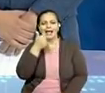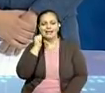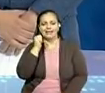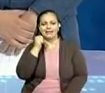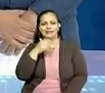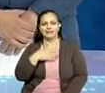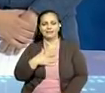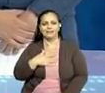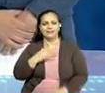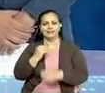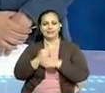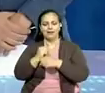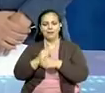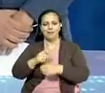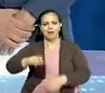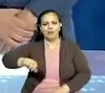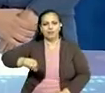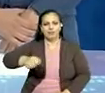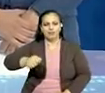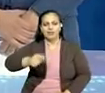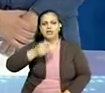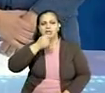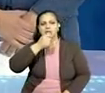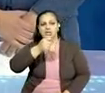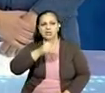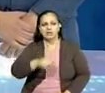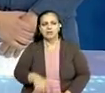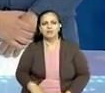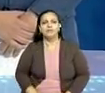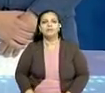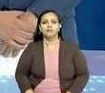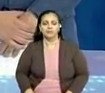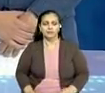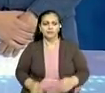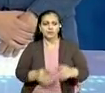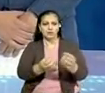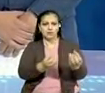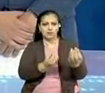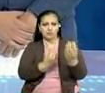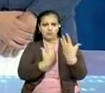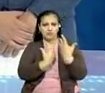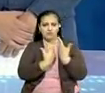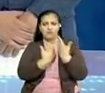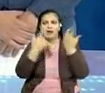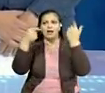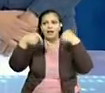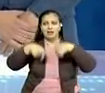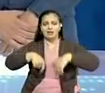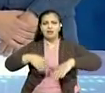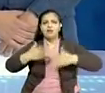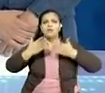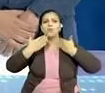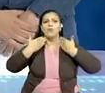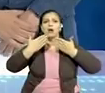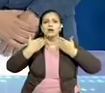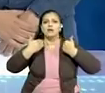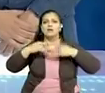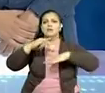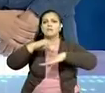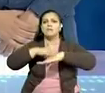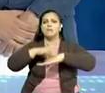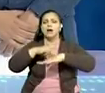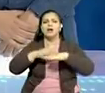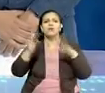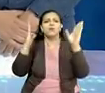la generalidad? ¿Cuál es la generalidad? Que en la ciudad no existen servicios higiénicos públicos. No hay. Dígame un